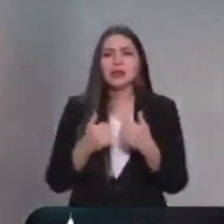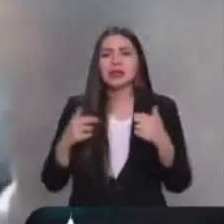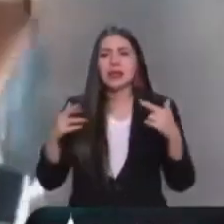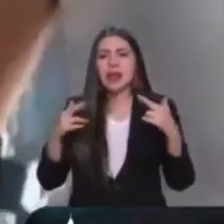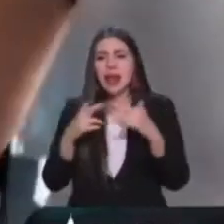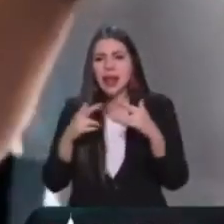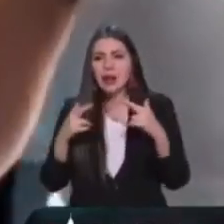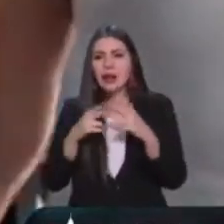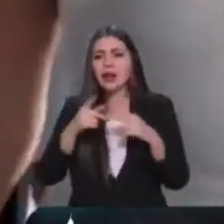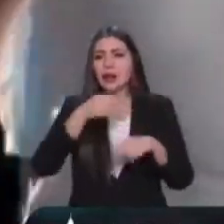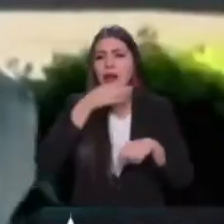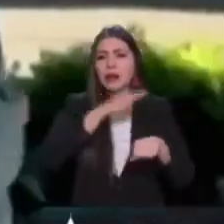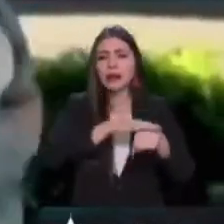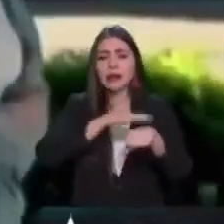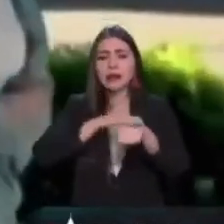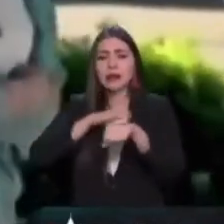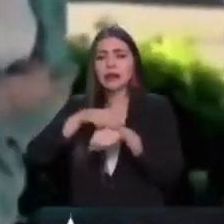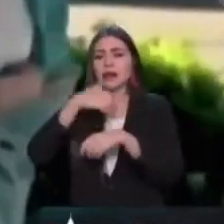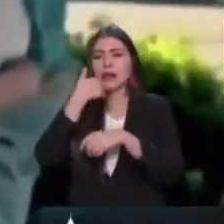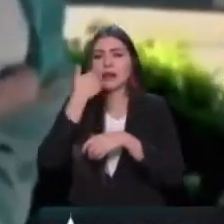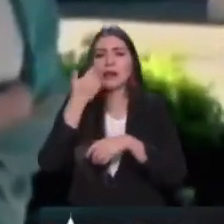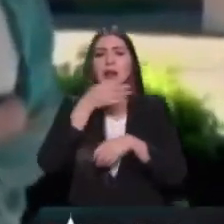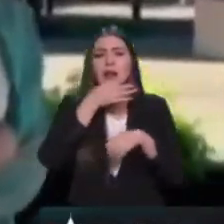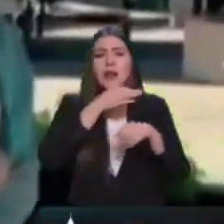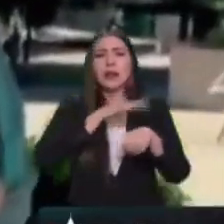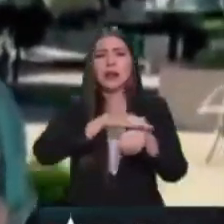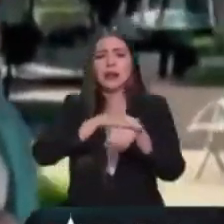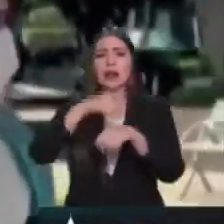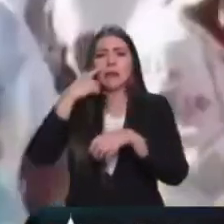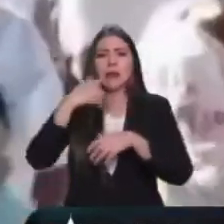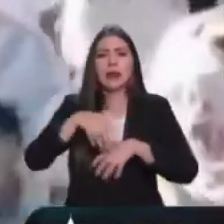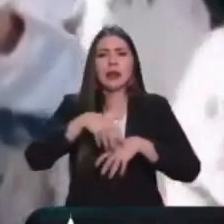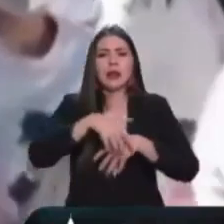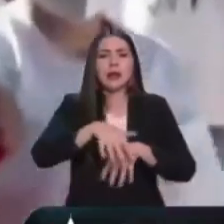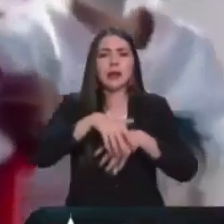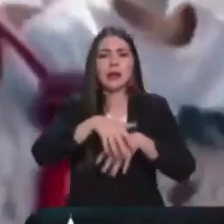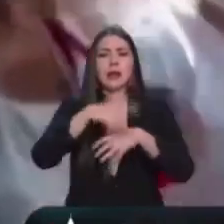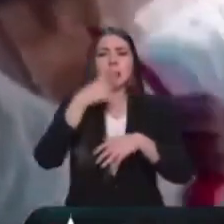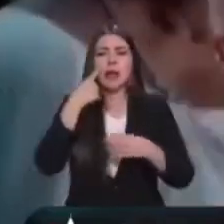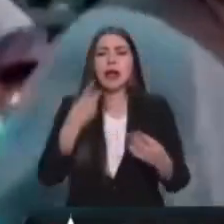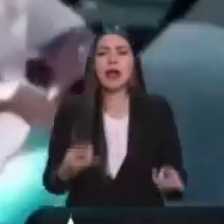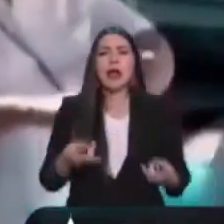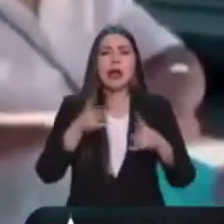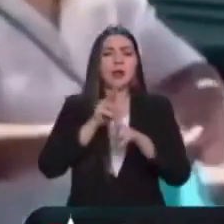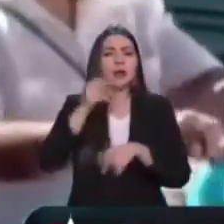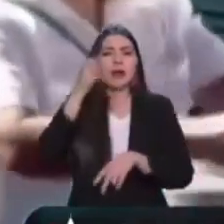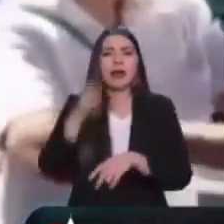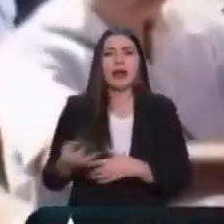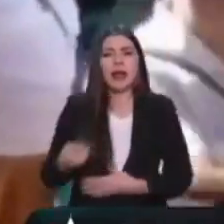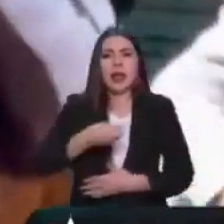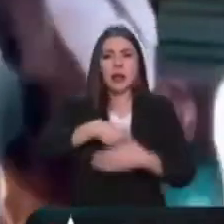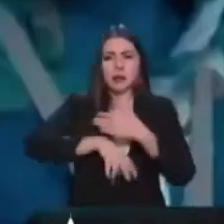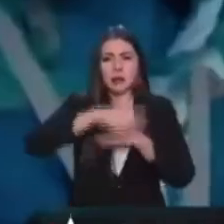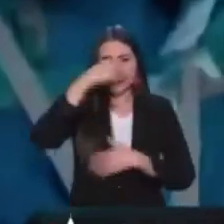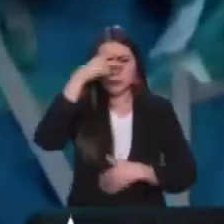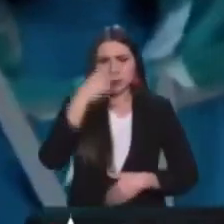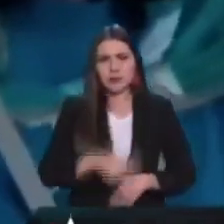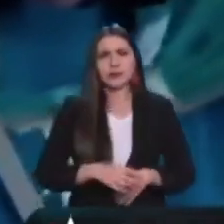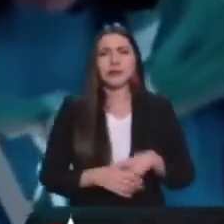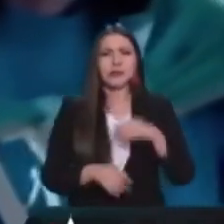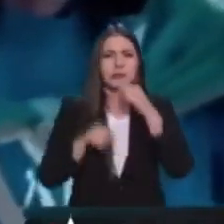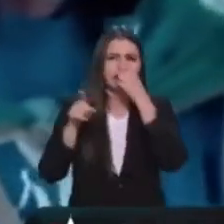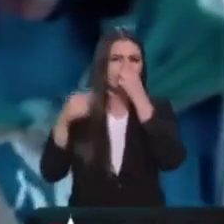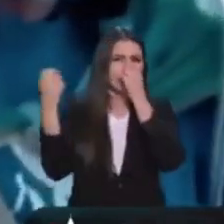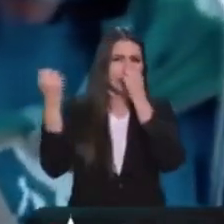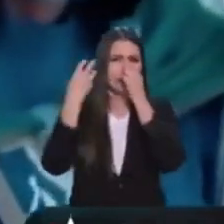están convocando a una movilización que manifieste la postura contraria al aborto en México. La Conferencia del Episcopado Mexicano respaldó